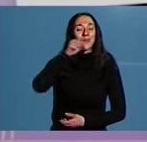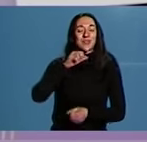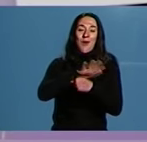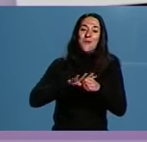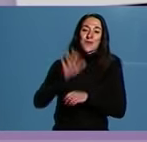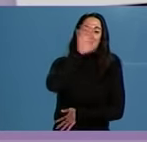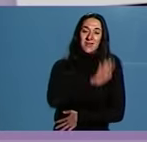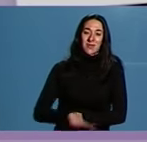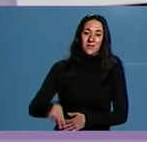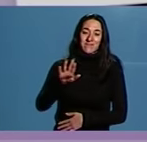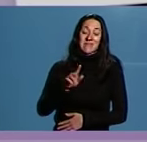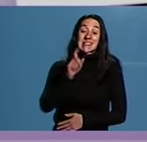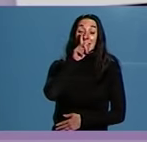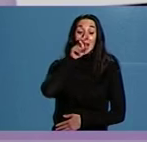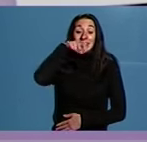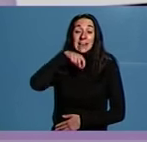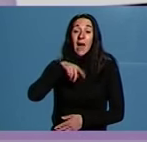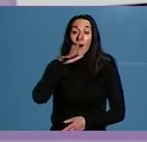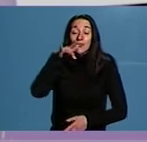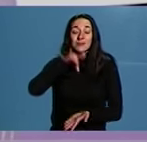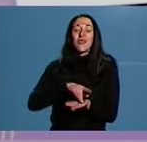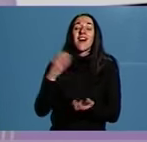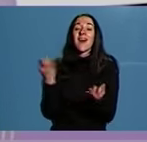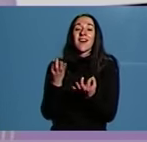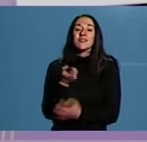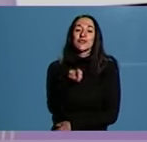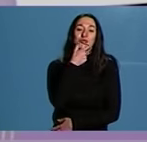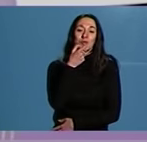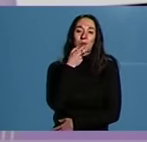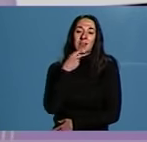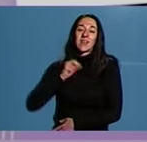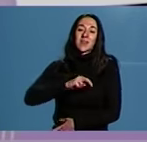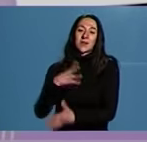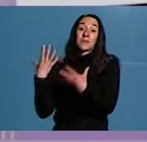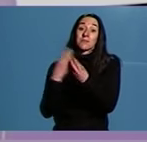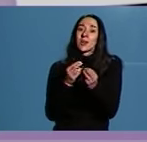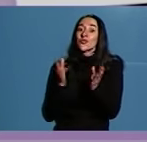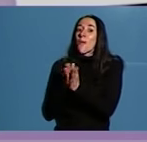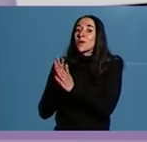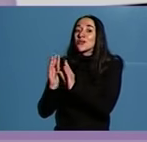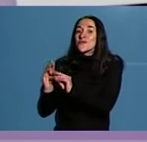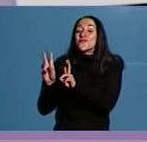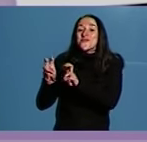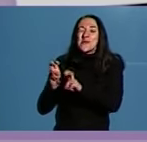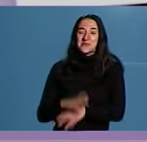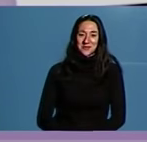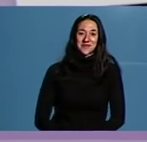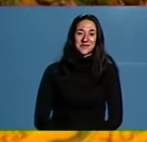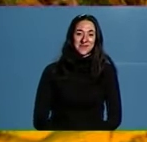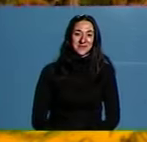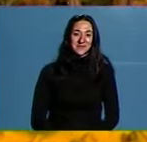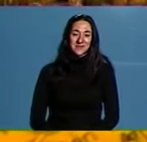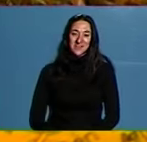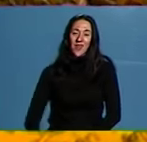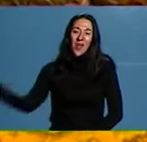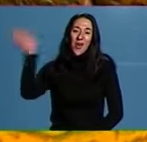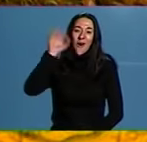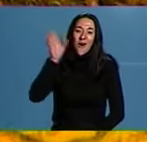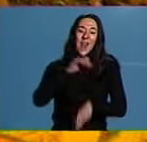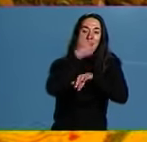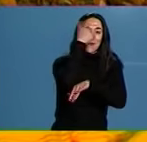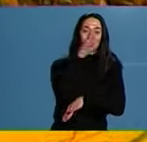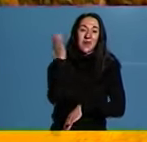provincia. Cospeito será esta vez o seu destino. Camiñamos con él e co seu novo compañero de viaxe. Vexan. Ola,